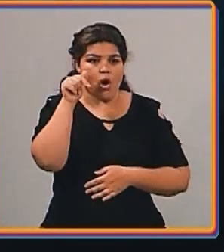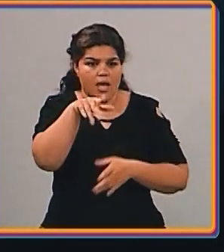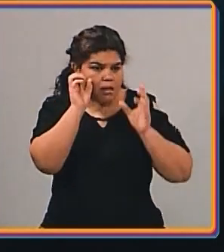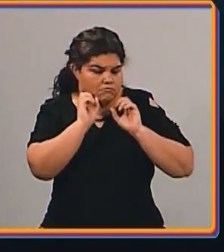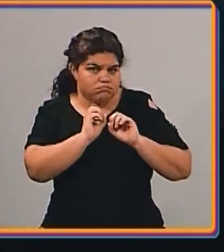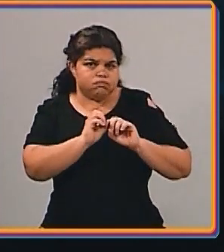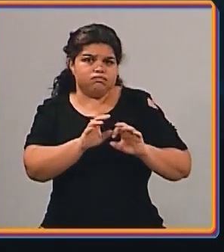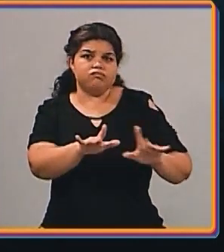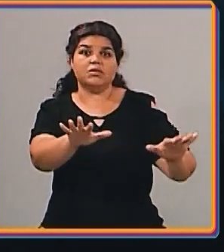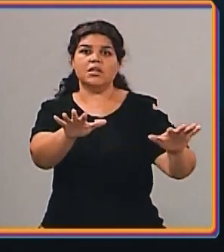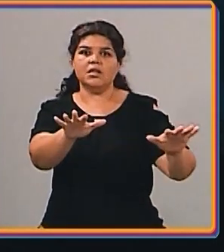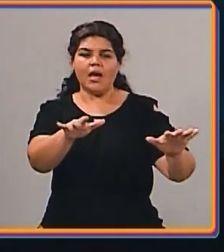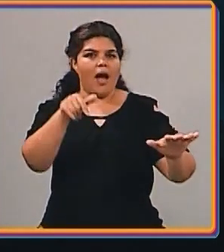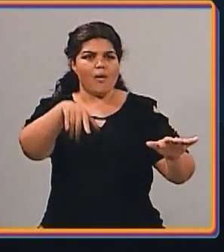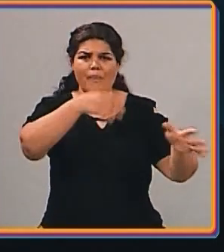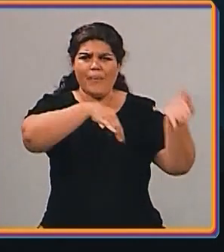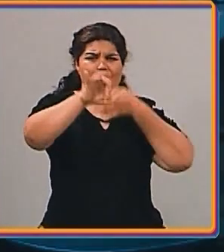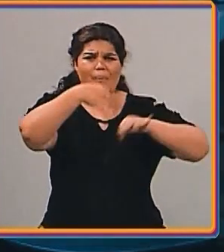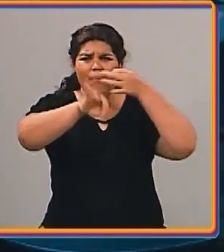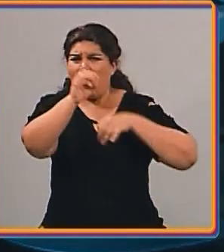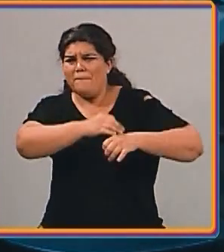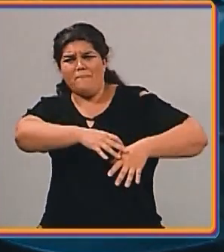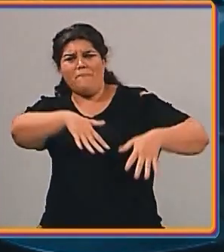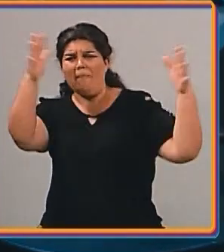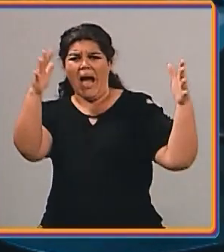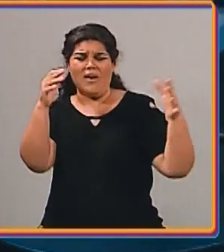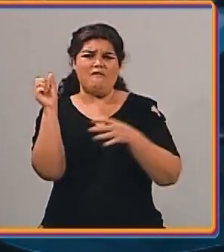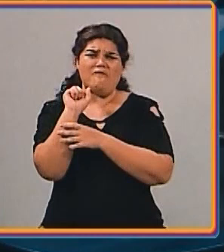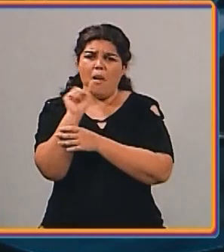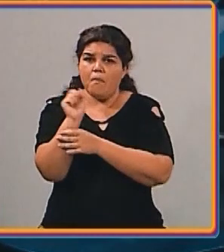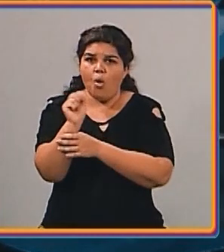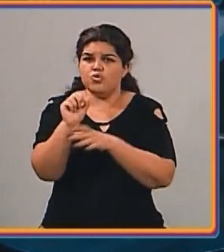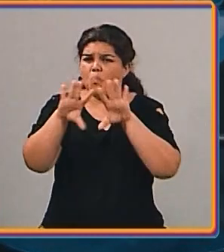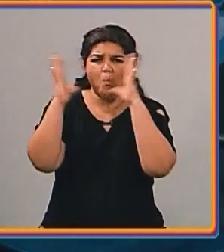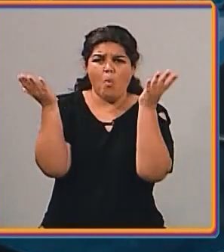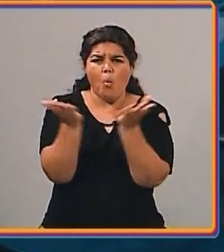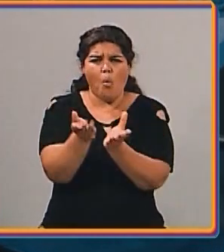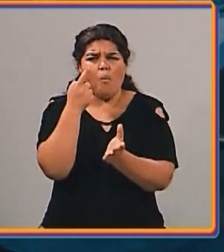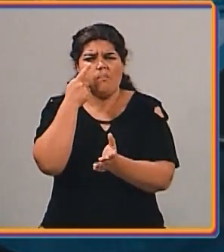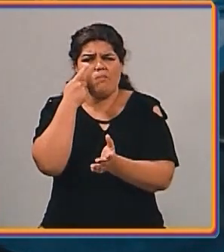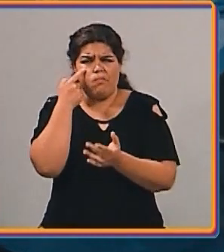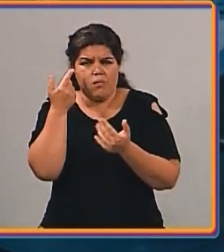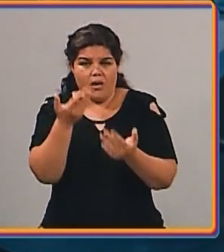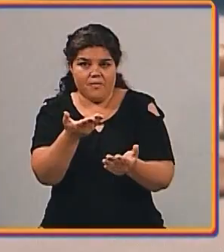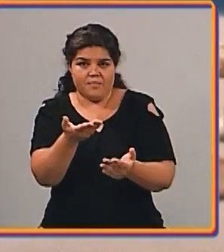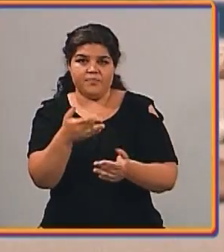ventas, y hoy es el eurojuego más conocido en todo el mundo. Su nombre, Colonos de Catán.